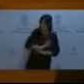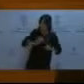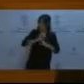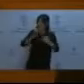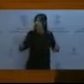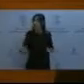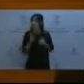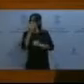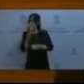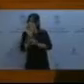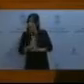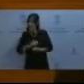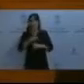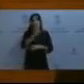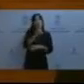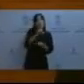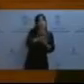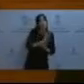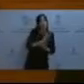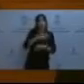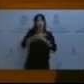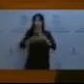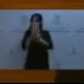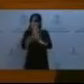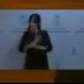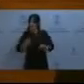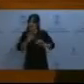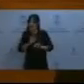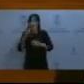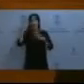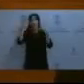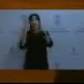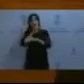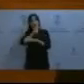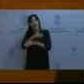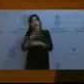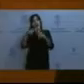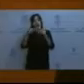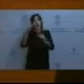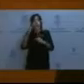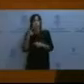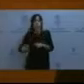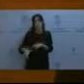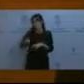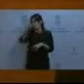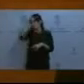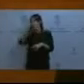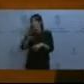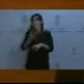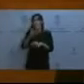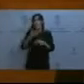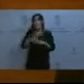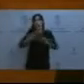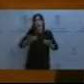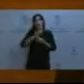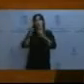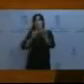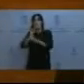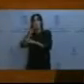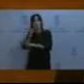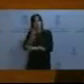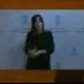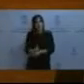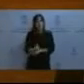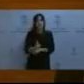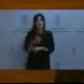dice, nada hace y los ganaderos asturianos están muy hartos. Y aunque no sea el tema de esta pregunta, están hartos de trabajar para